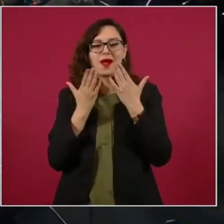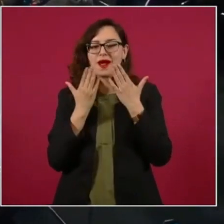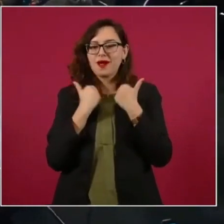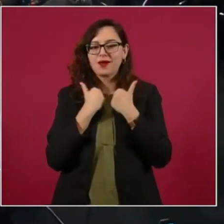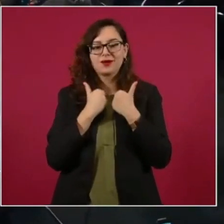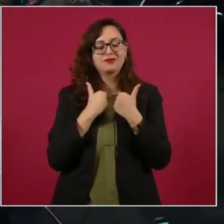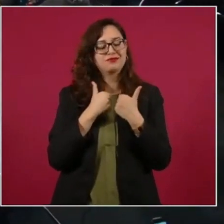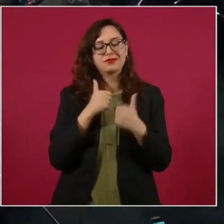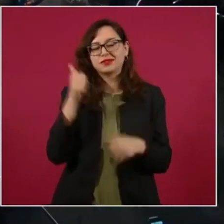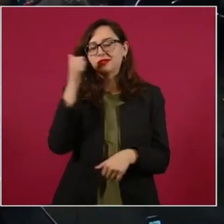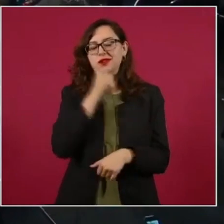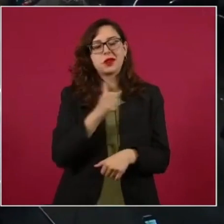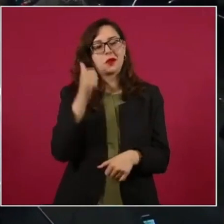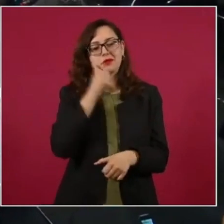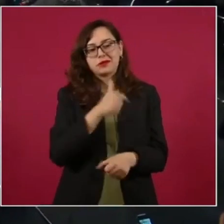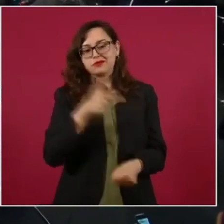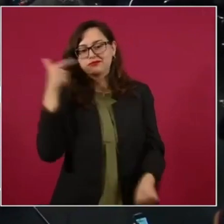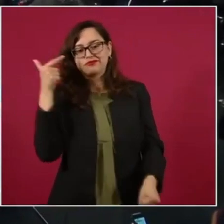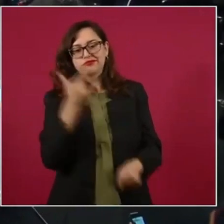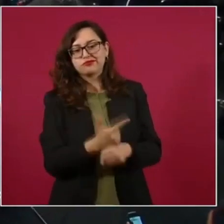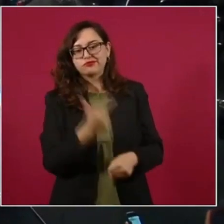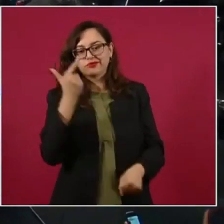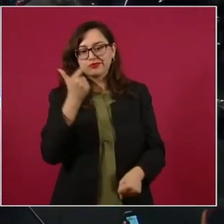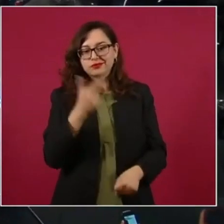que no se sepa. No,